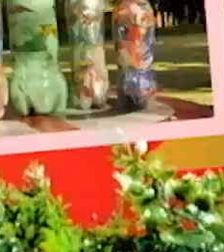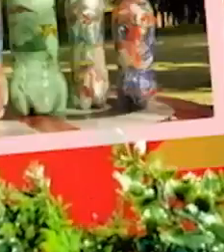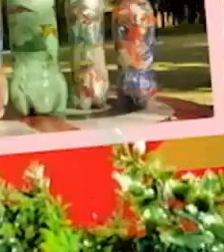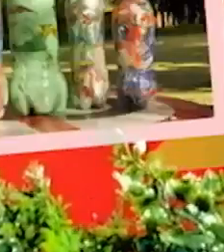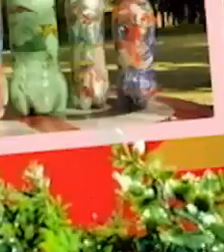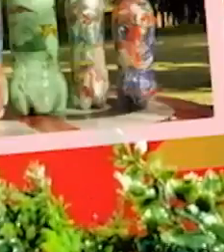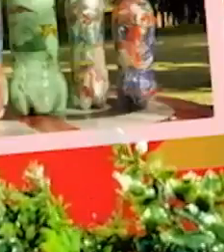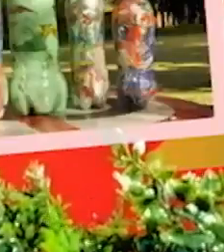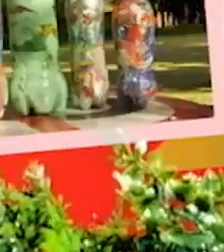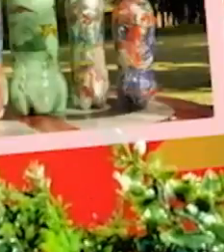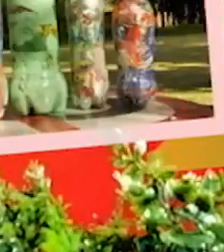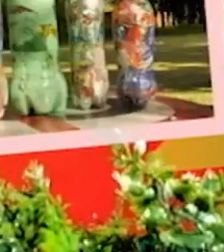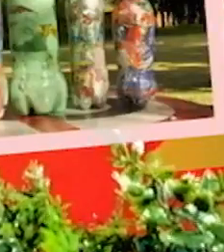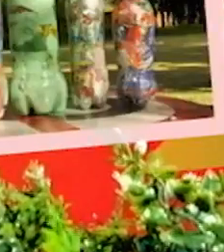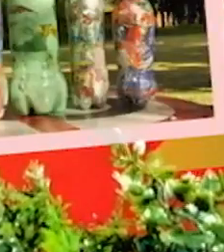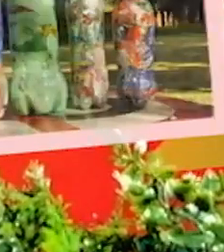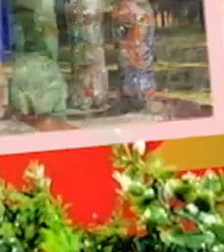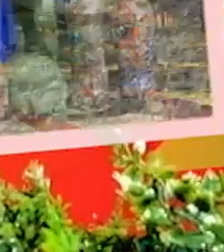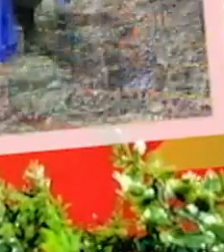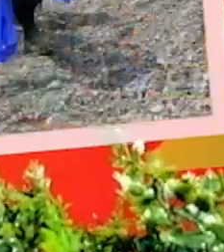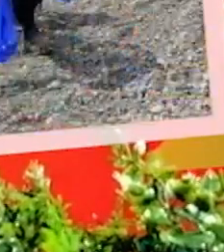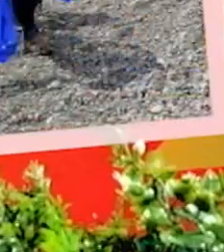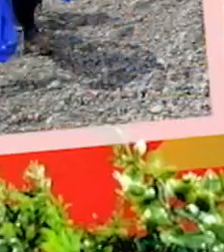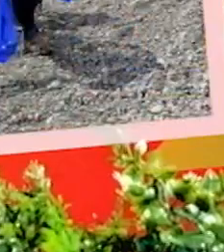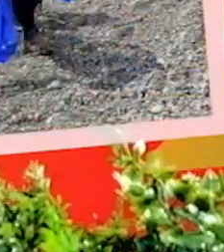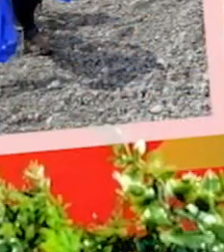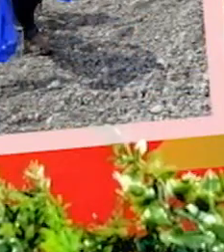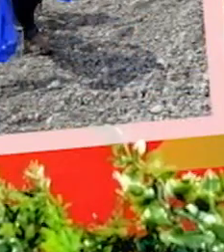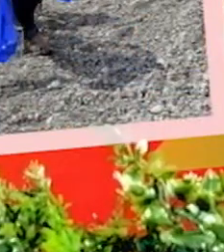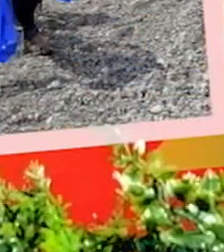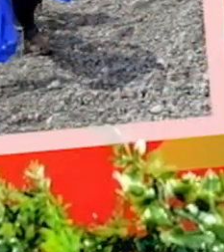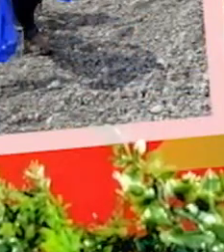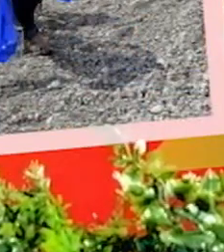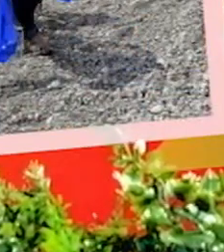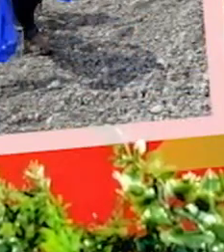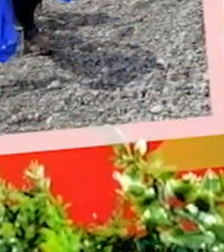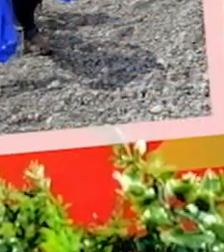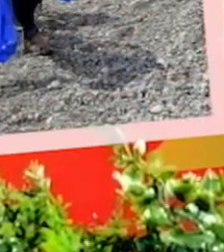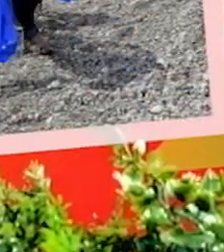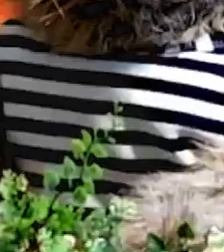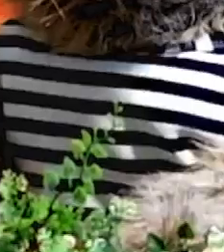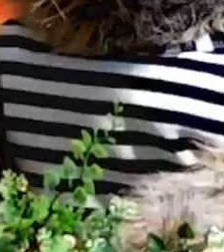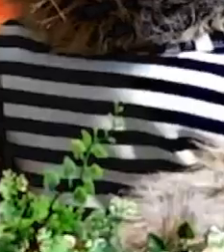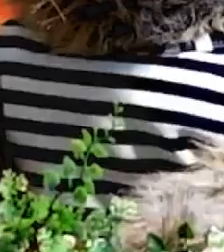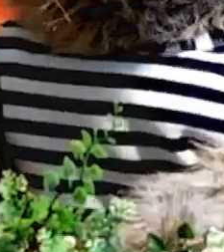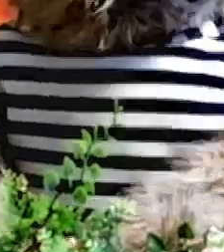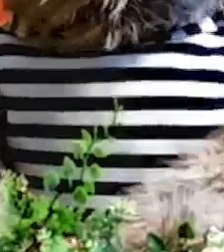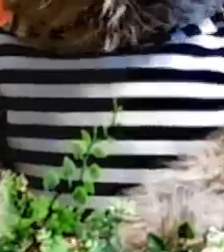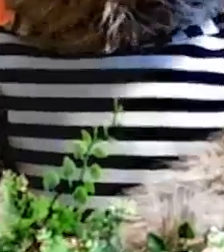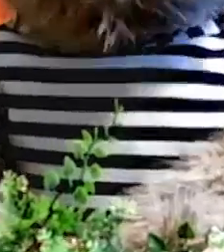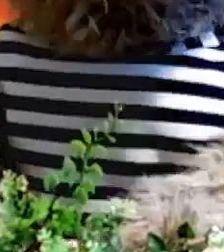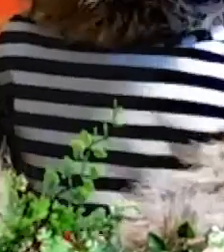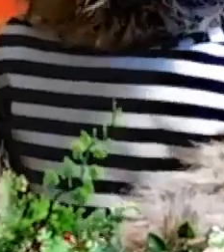Chicos, necesitamos diseñar y adoptar soluciones para reducir la contaminación por microplásticos, educar